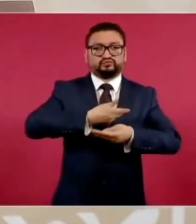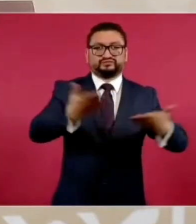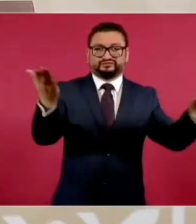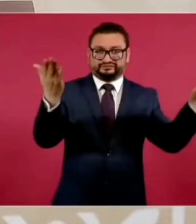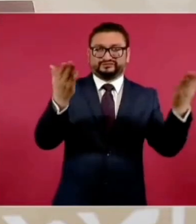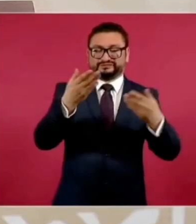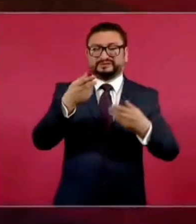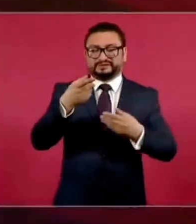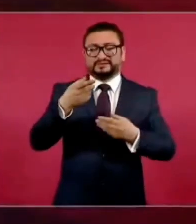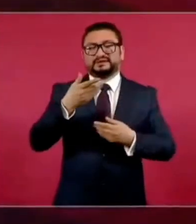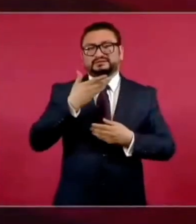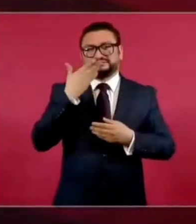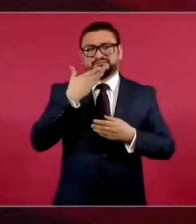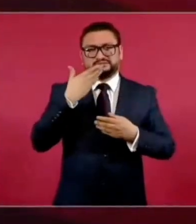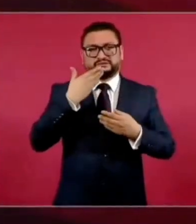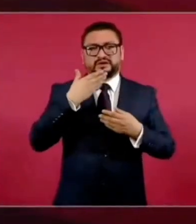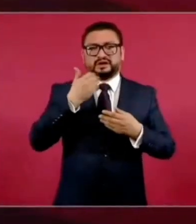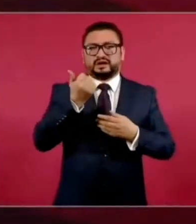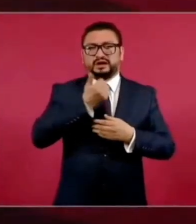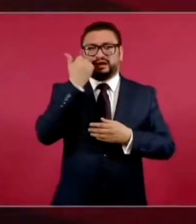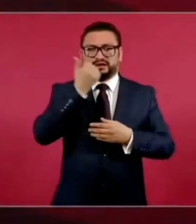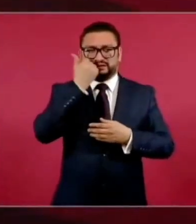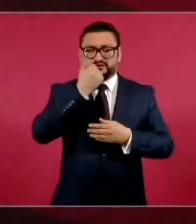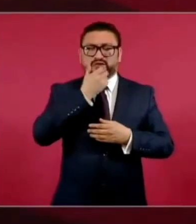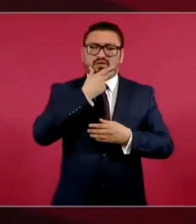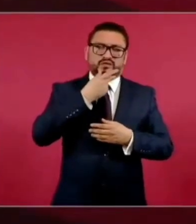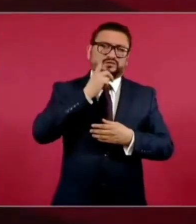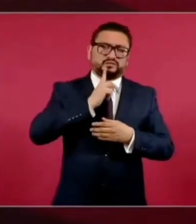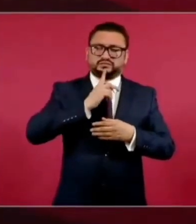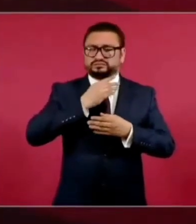a alumnas, alumnos